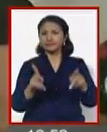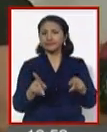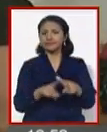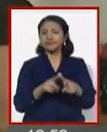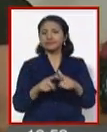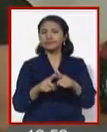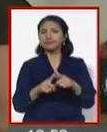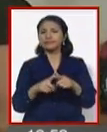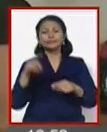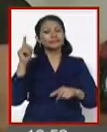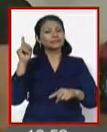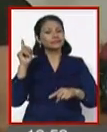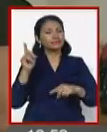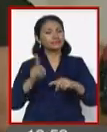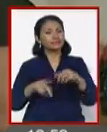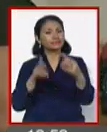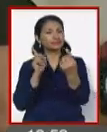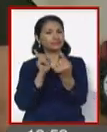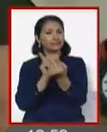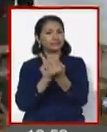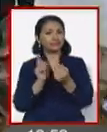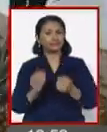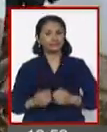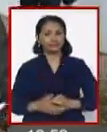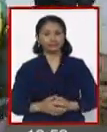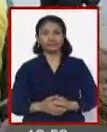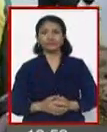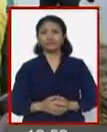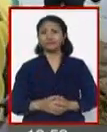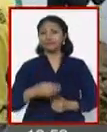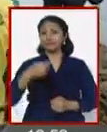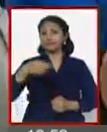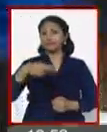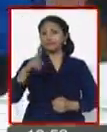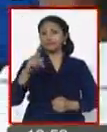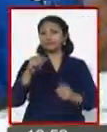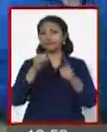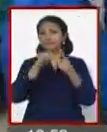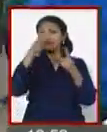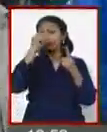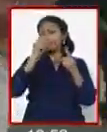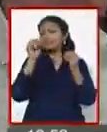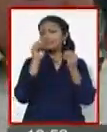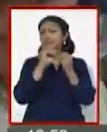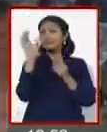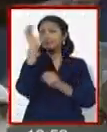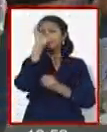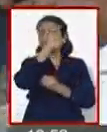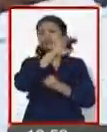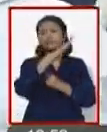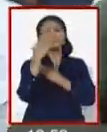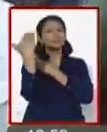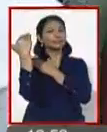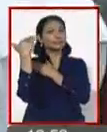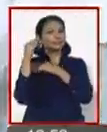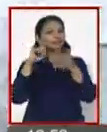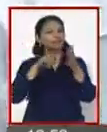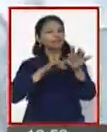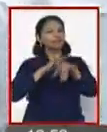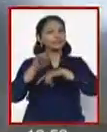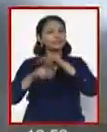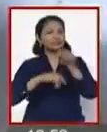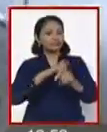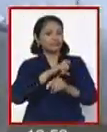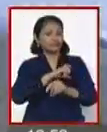así que también nosotros no podíamos dar con el paradero de él. Gutiérrez se convirtió en el hombre más buscado por la policía de Santa Cruz, después de burlar a su